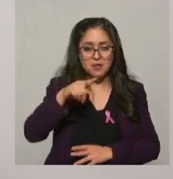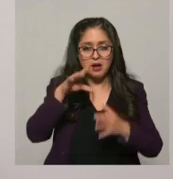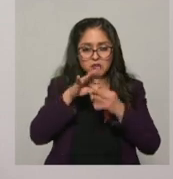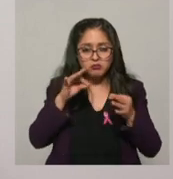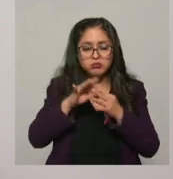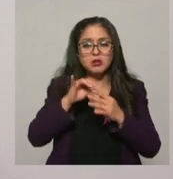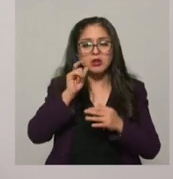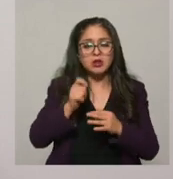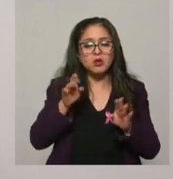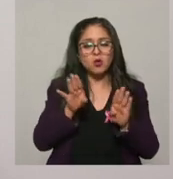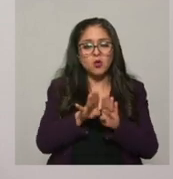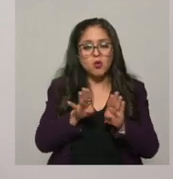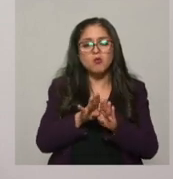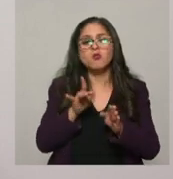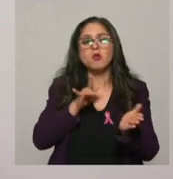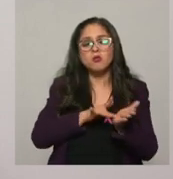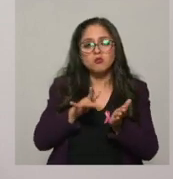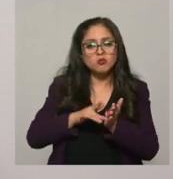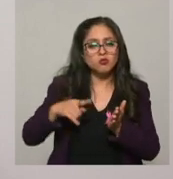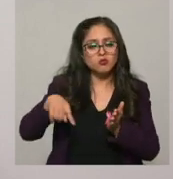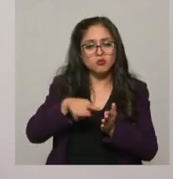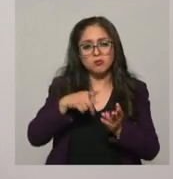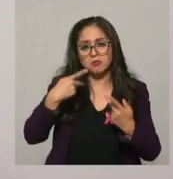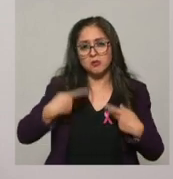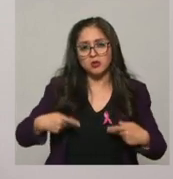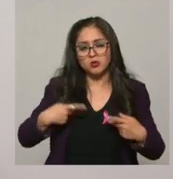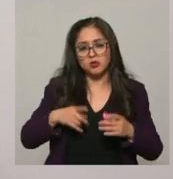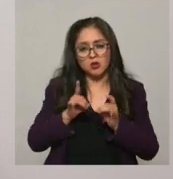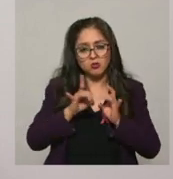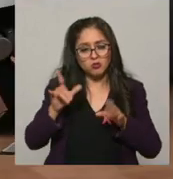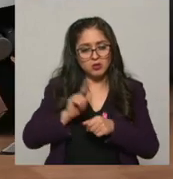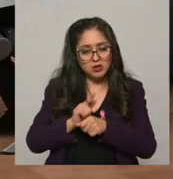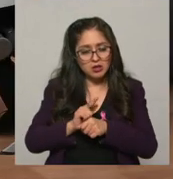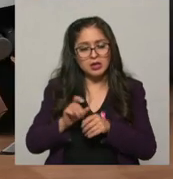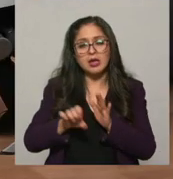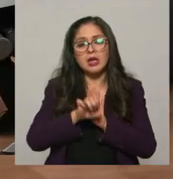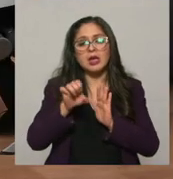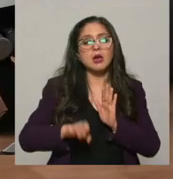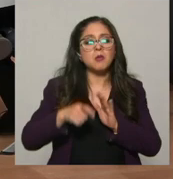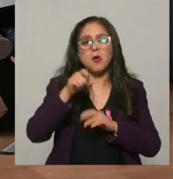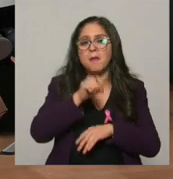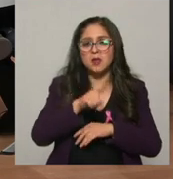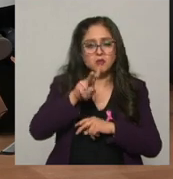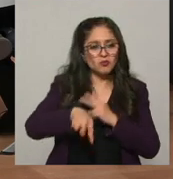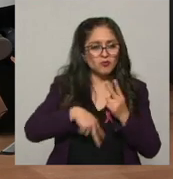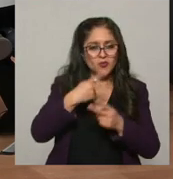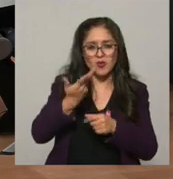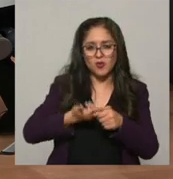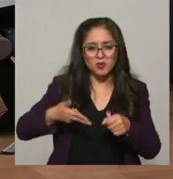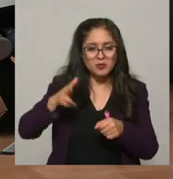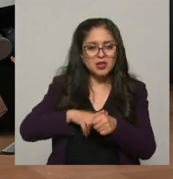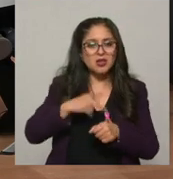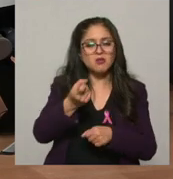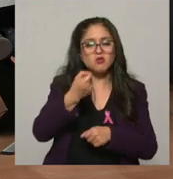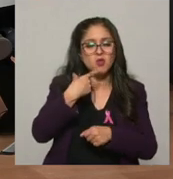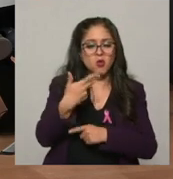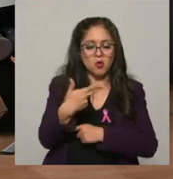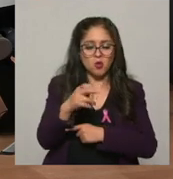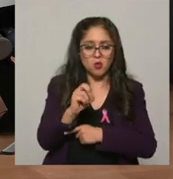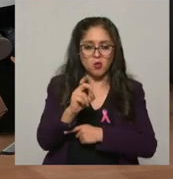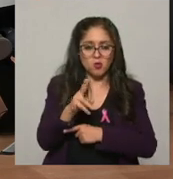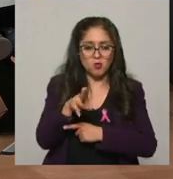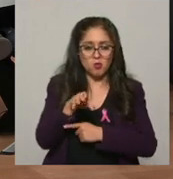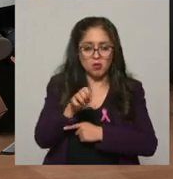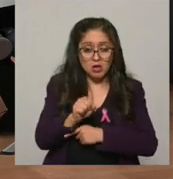de tratamientos. Claro. Sí, de hecho, ni las hormonas. Tú vas a un centro de salud, a un hospital y las hormonas no son parte de